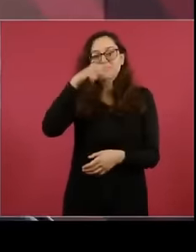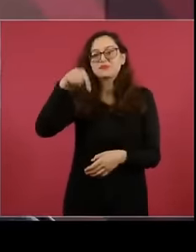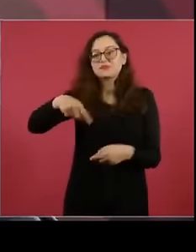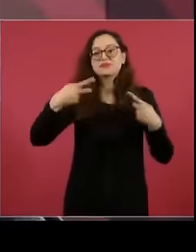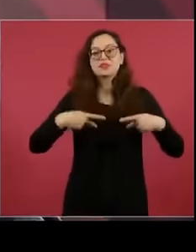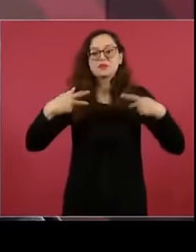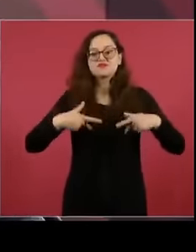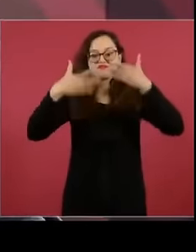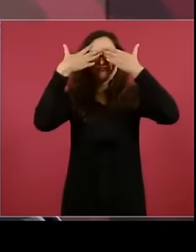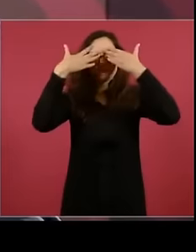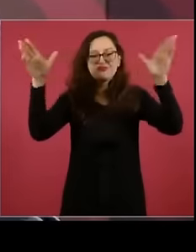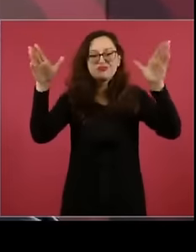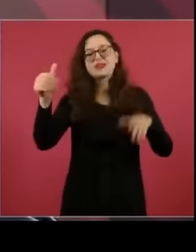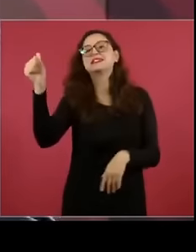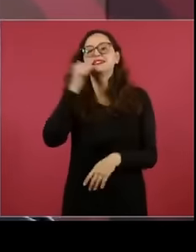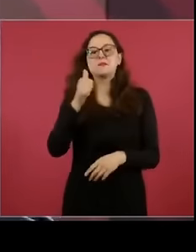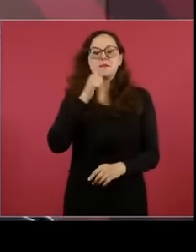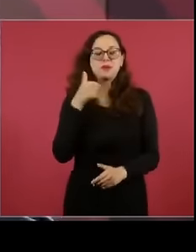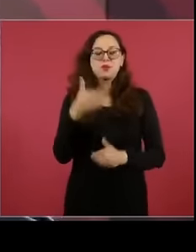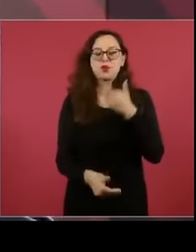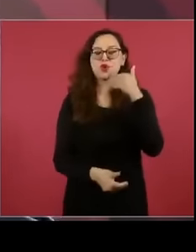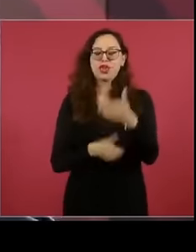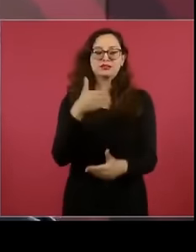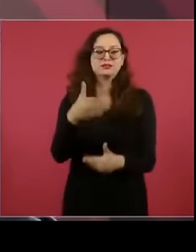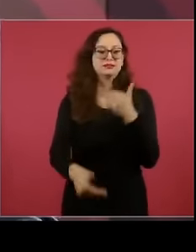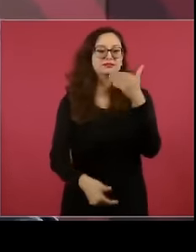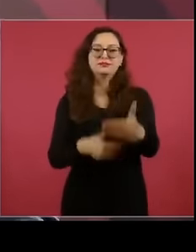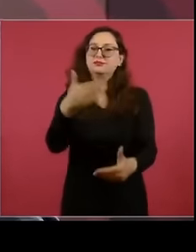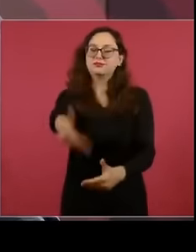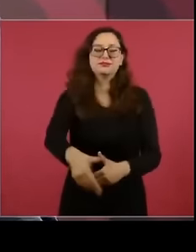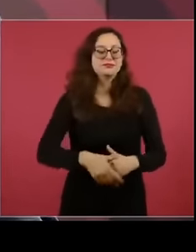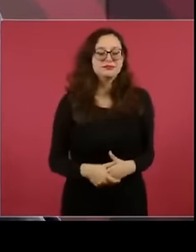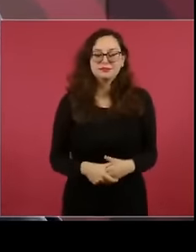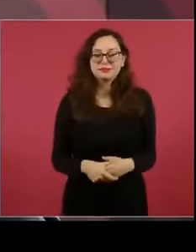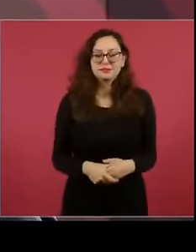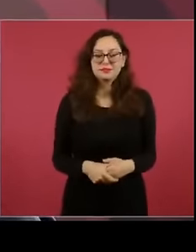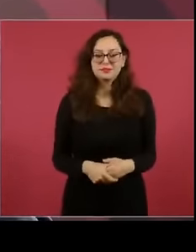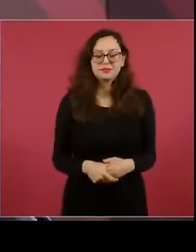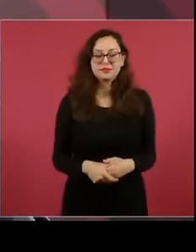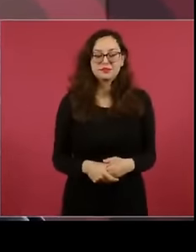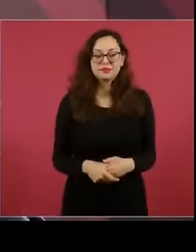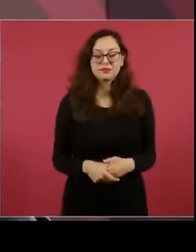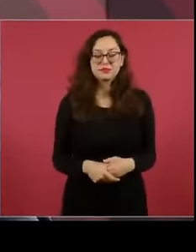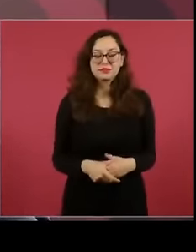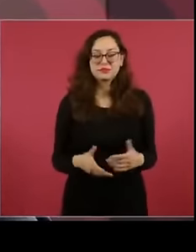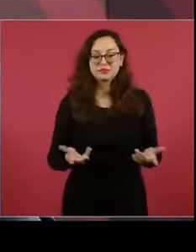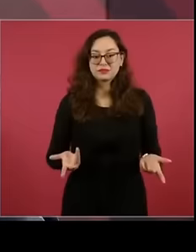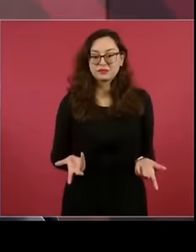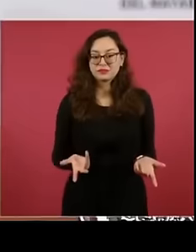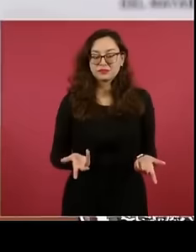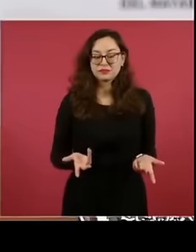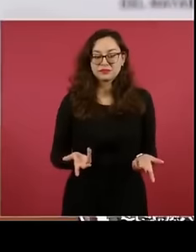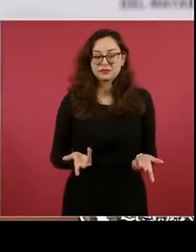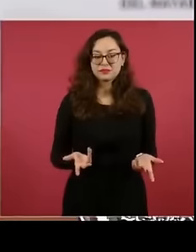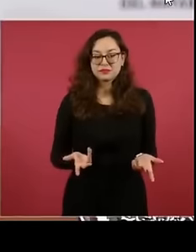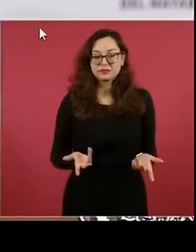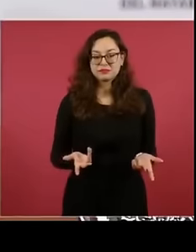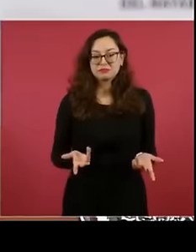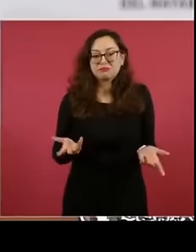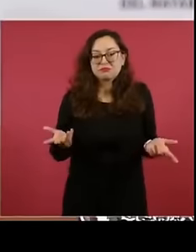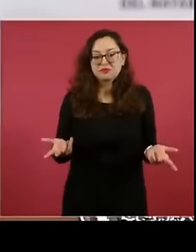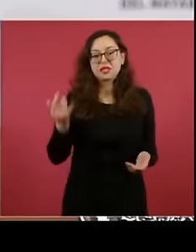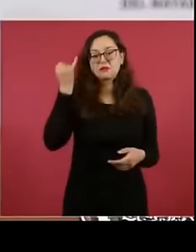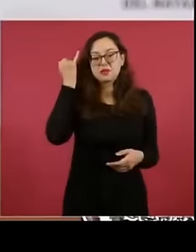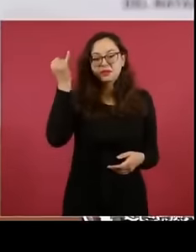comentaba lo hemos dicho durante todo el sexenio no cada cosa que el presidente Hace por muy ridícula que pareciera es una estrategia para distraer a la